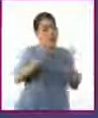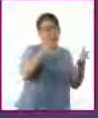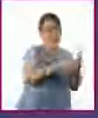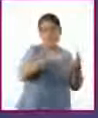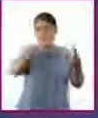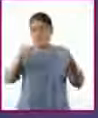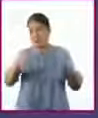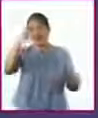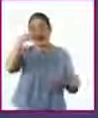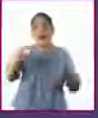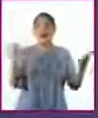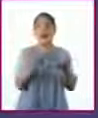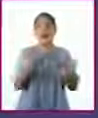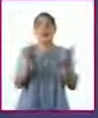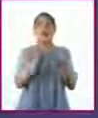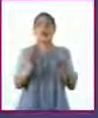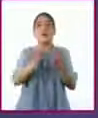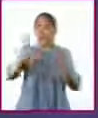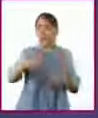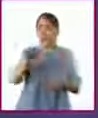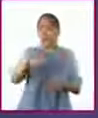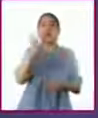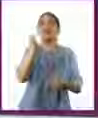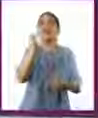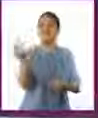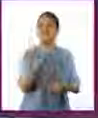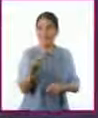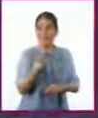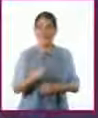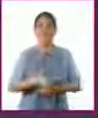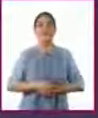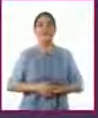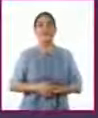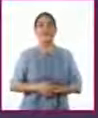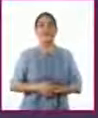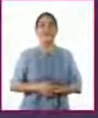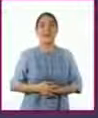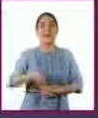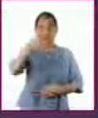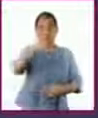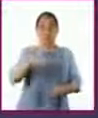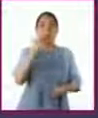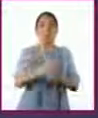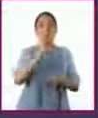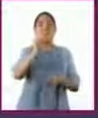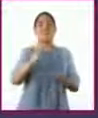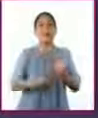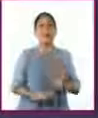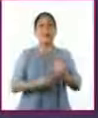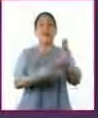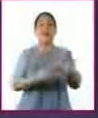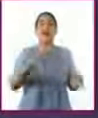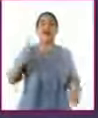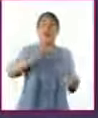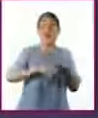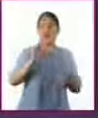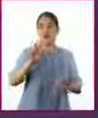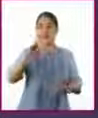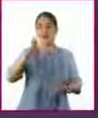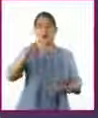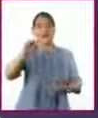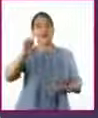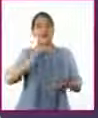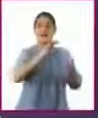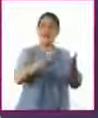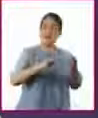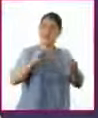o base para buscar lo que necesitamos. Para ahondar un poco más sobre las fuentes literarias, vamos